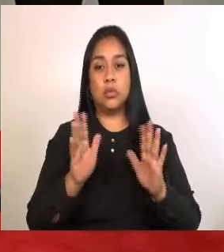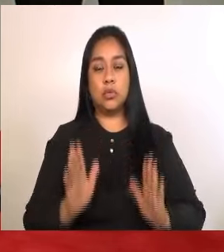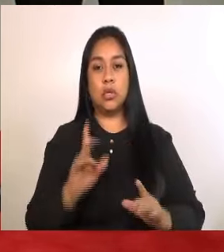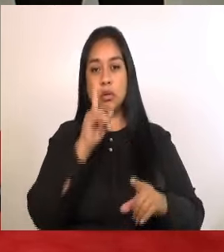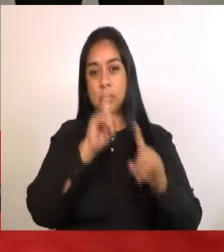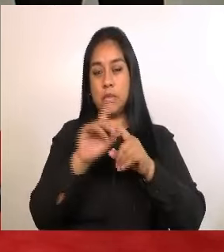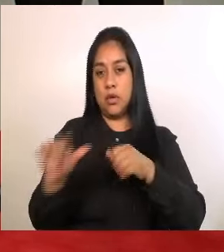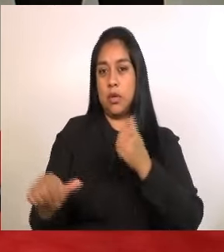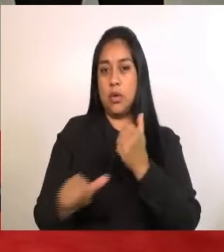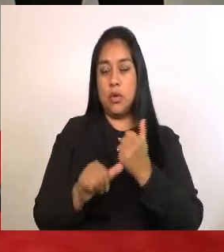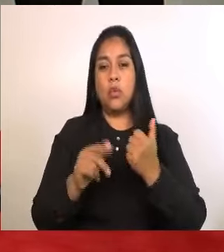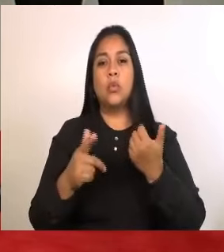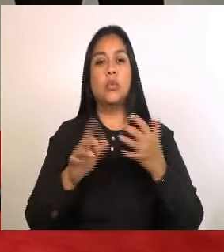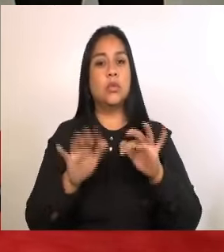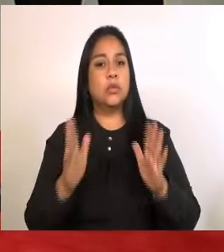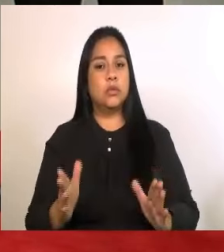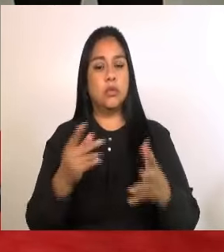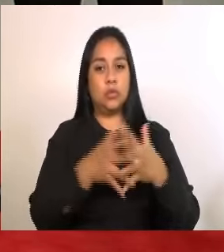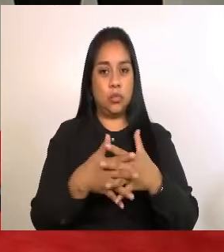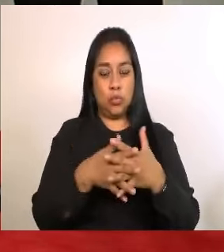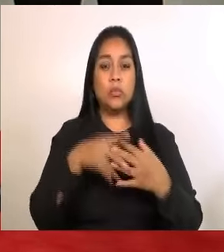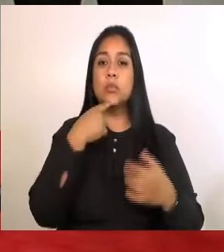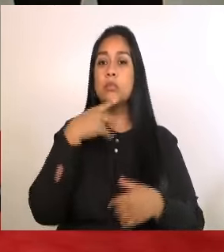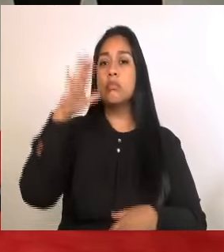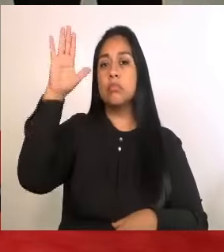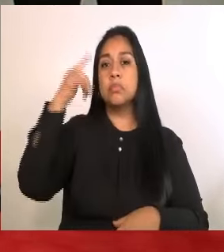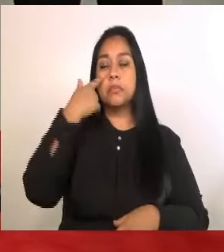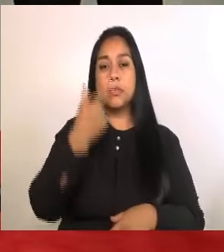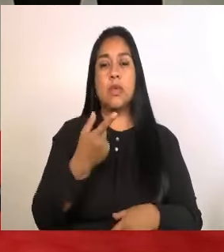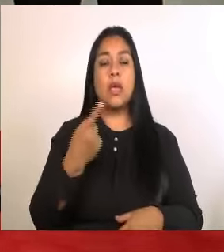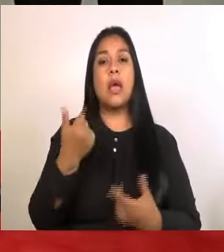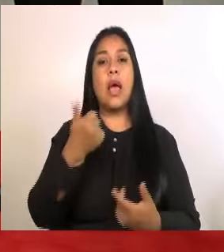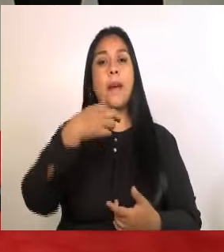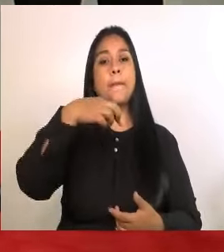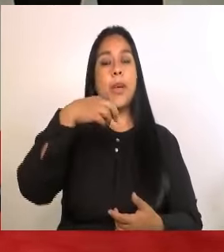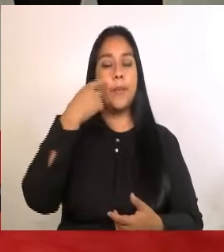Unidos. La primera palabra la toma Sonia Pérez de la agencia AP.